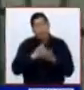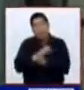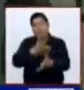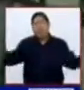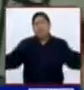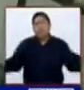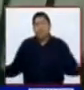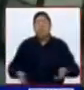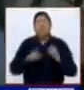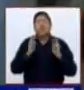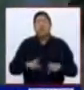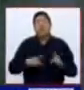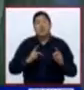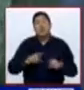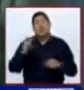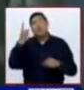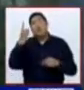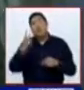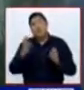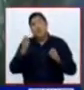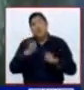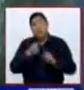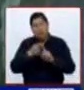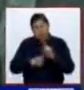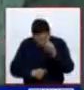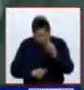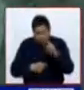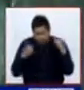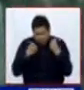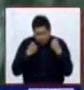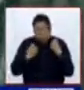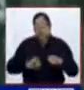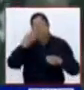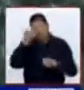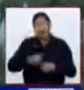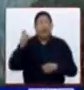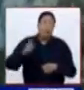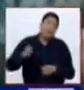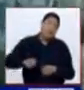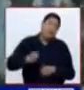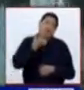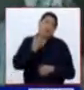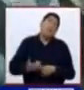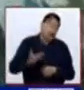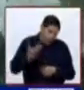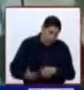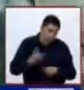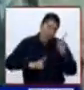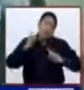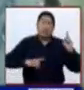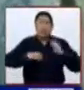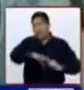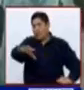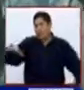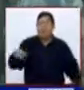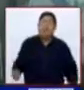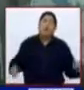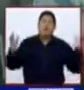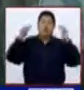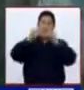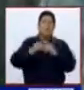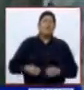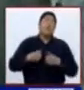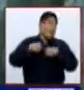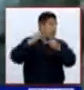repartir y entregar a la gente, no solo por las bajas temperaturas, sino también por la necesidad que existe en algunos espacios de La Paz. Y